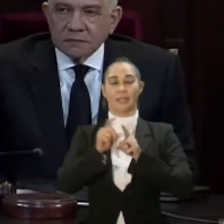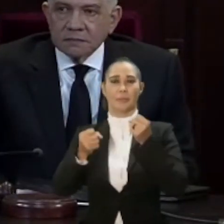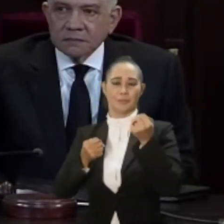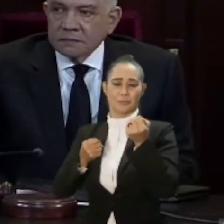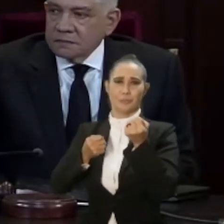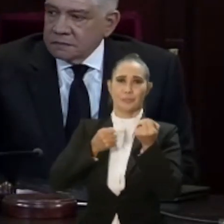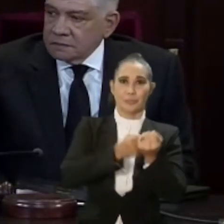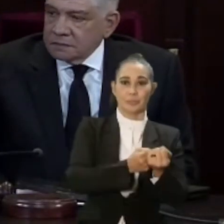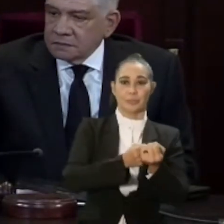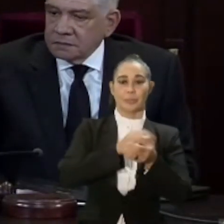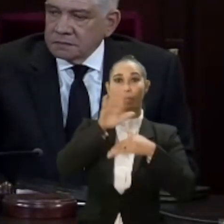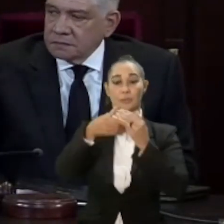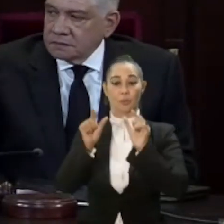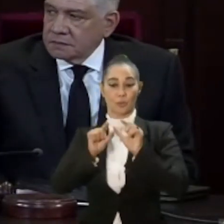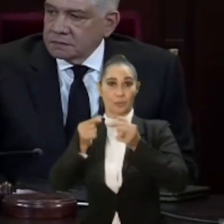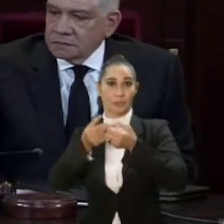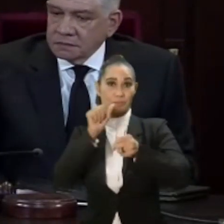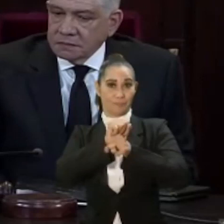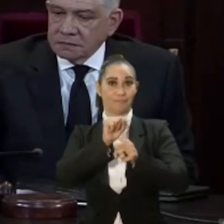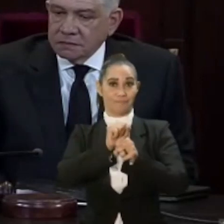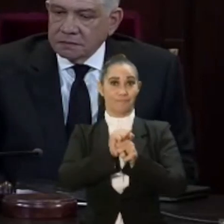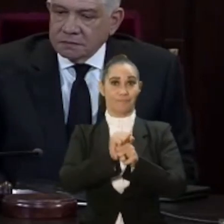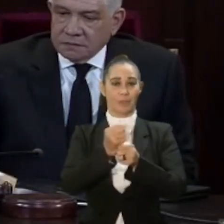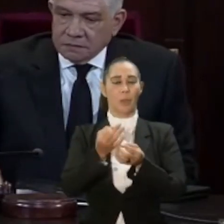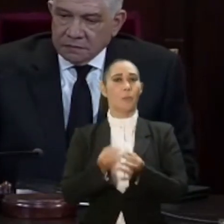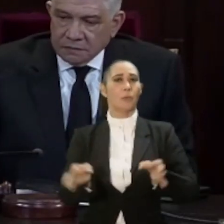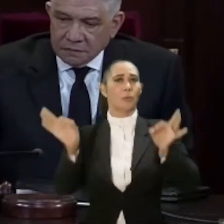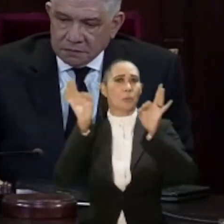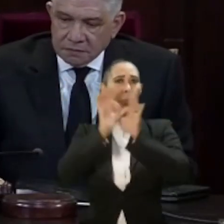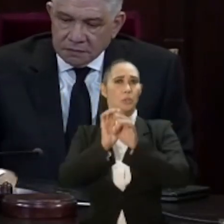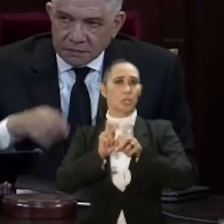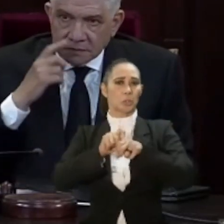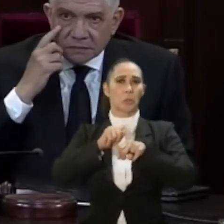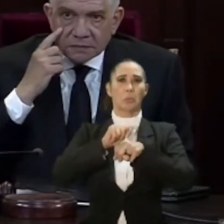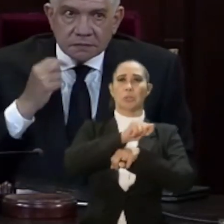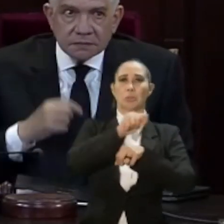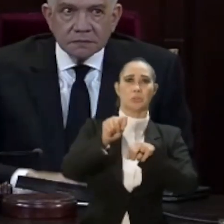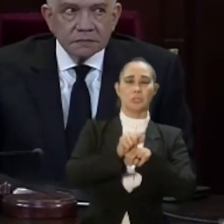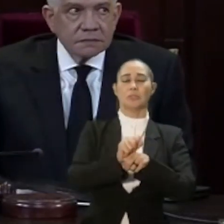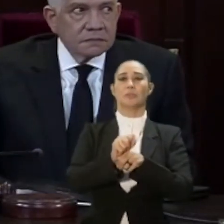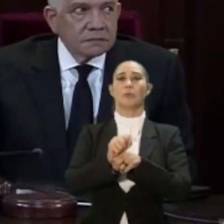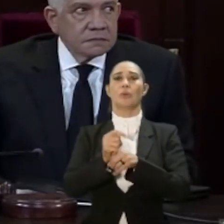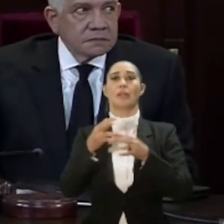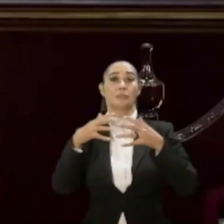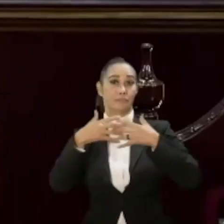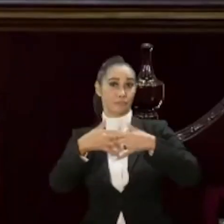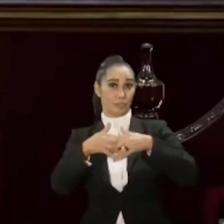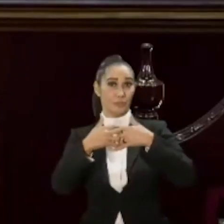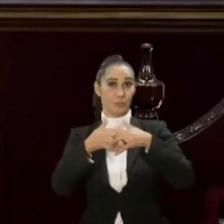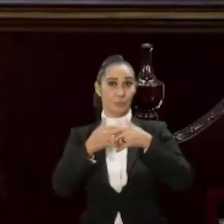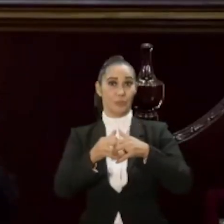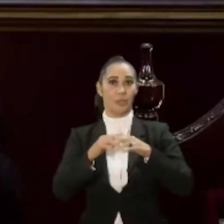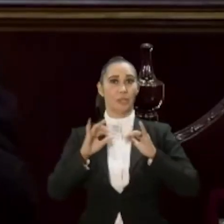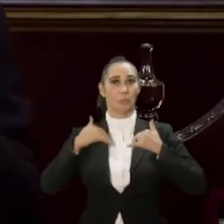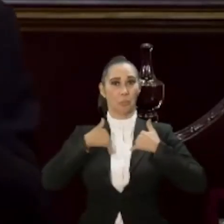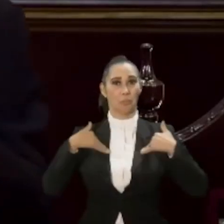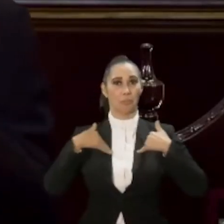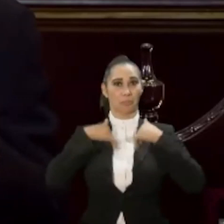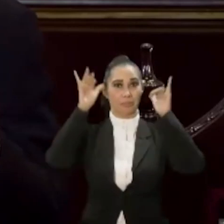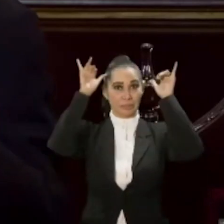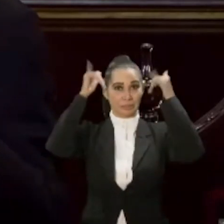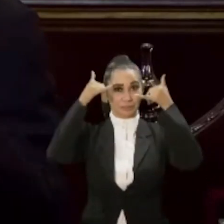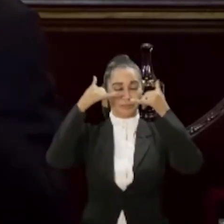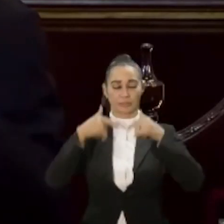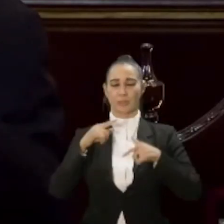los sectores productivos tan importantes como el turismo, la industria y la agropecuaria. Nos ha tocado vivir